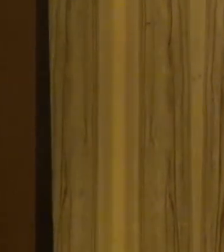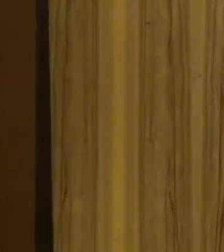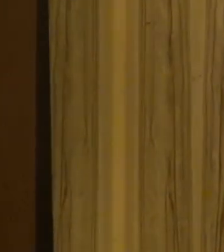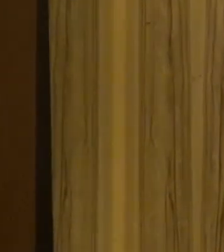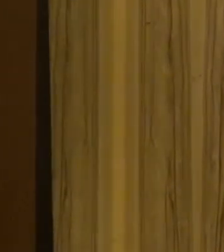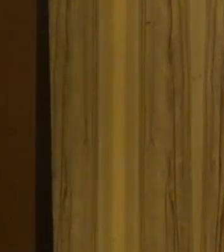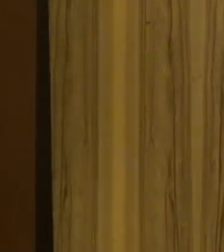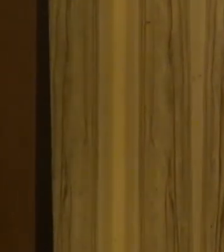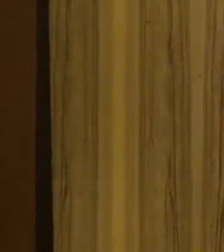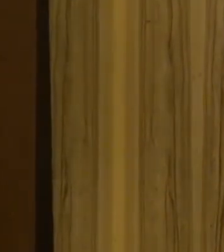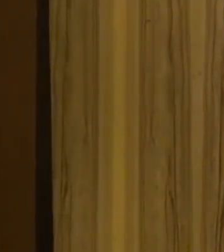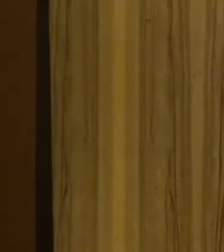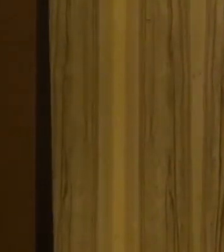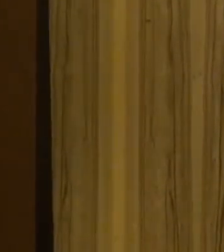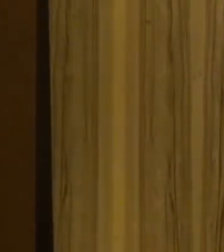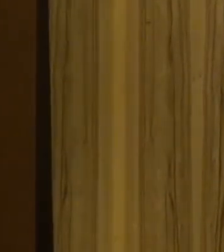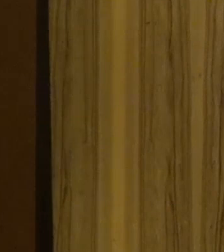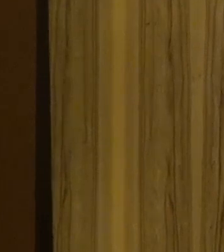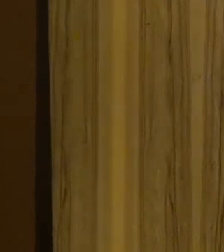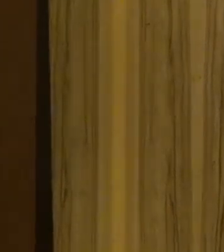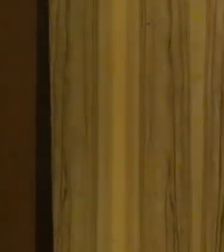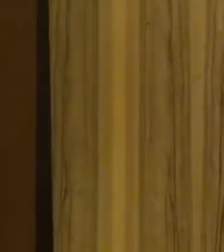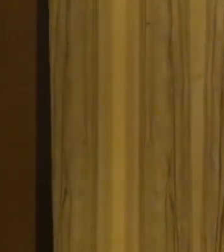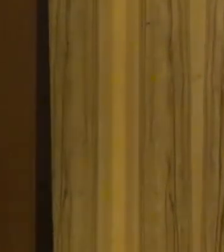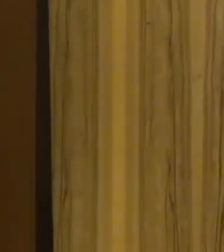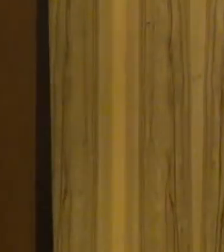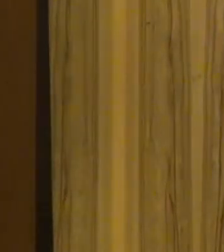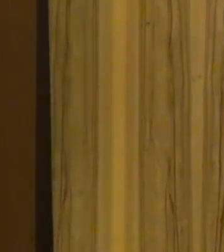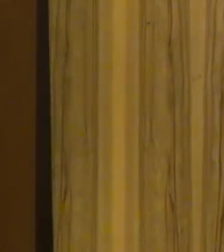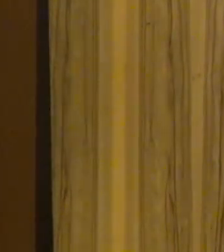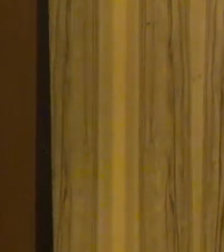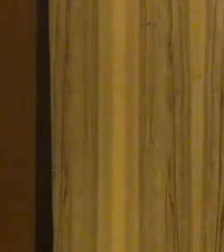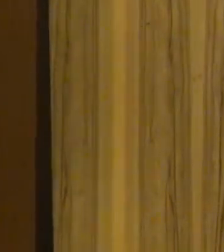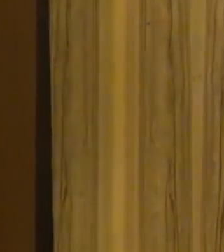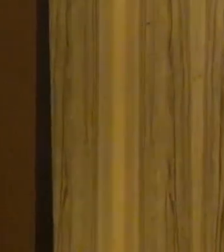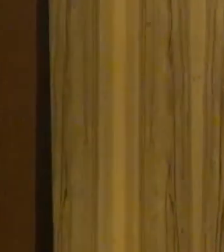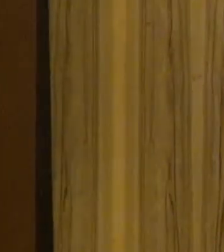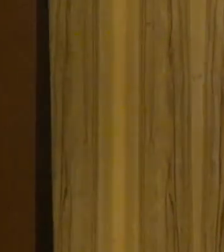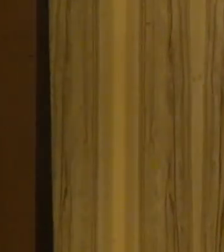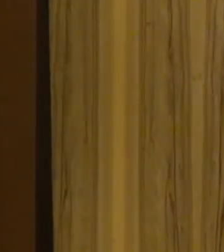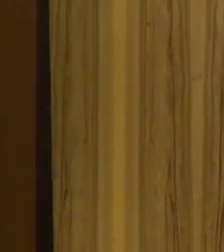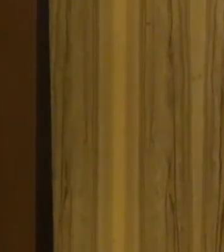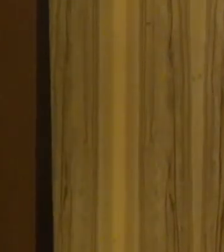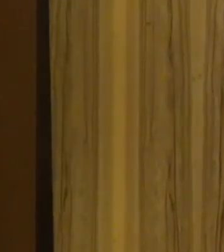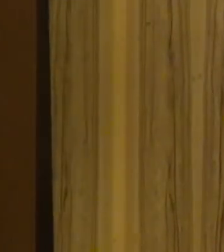formuló, entonces pues preferimos que regresen a su silla para no repetirlas, ¿ok? ¿Vamos bien hasta ahí?